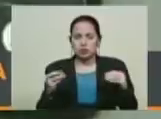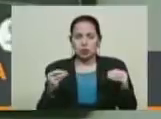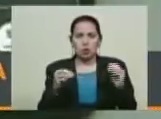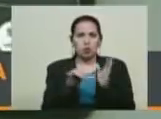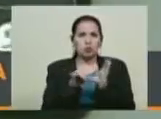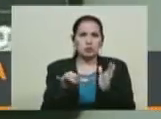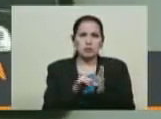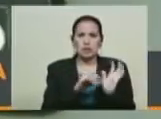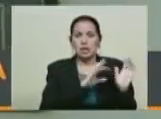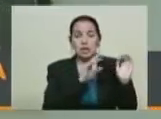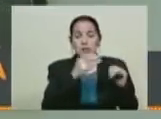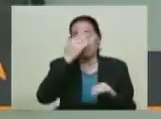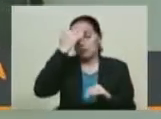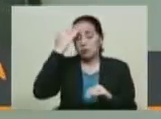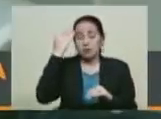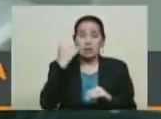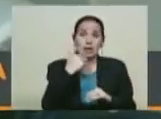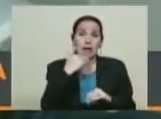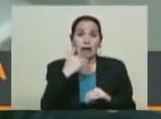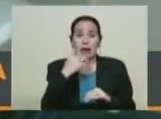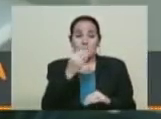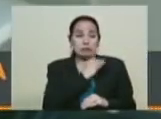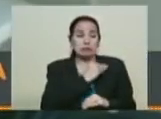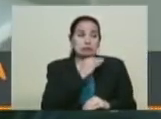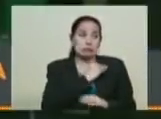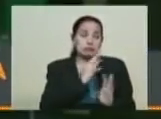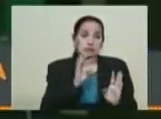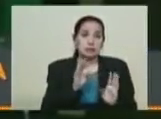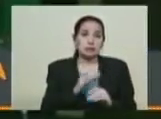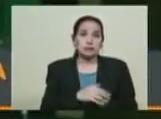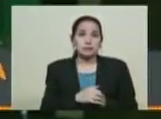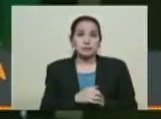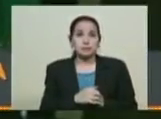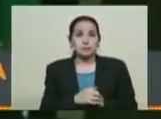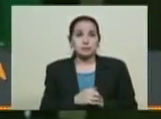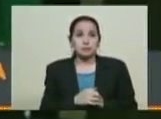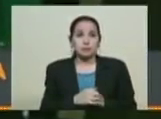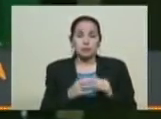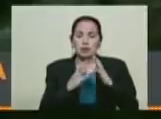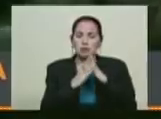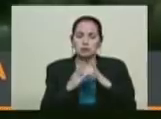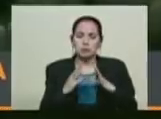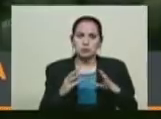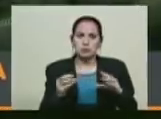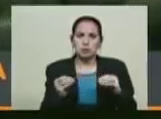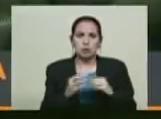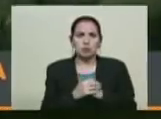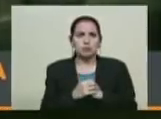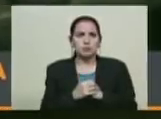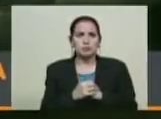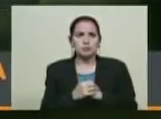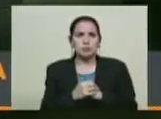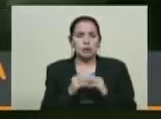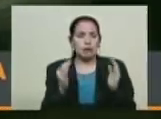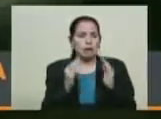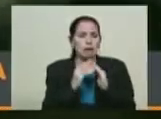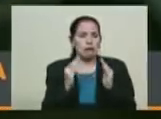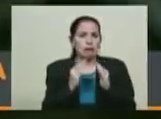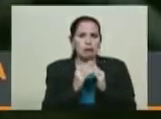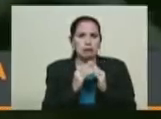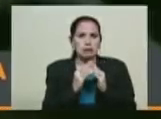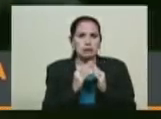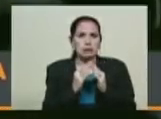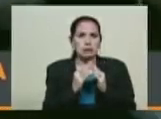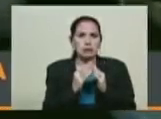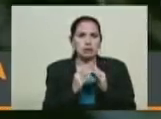Si se me olvida alguno, ustedes me dirán, las rurales, las viviendas,